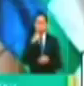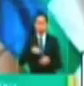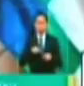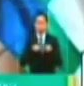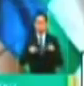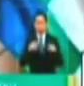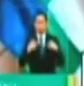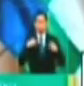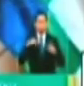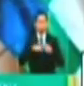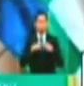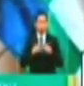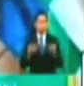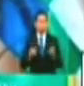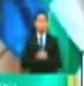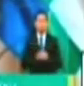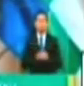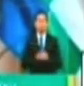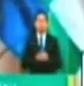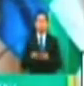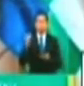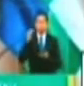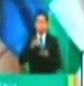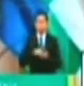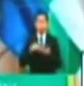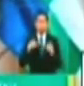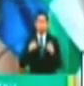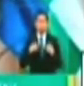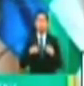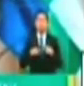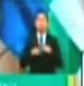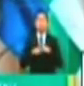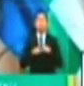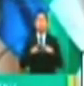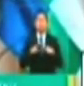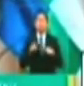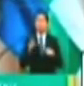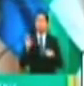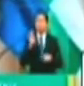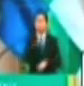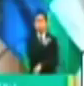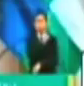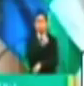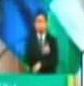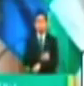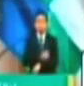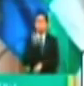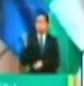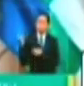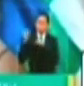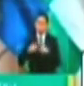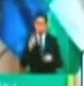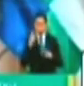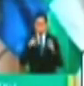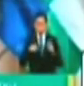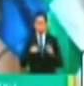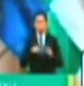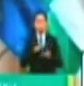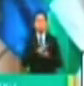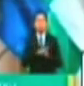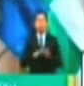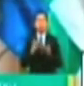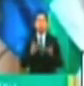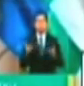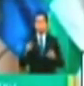nosotros teníamos prácticamente asegurado, y también me imagino el sector productor soyero, de que este era un acuerdo dado